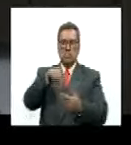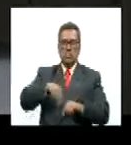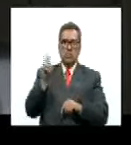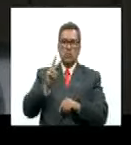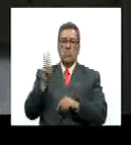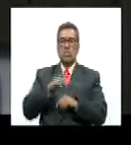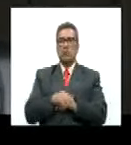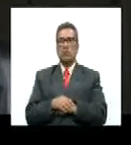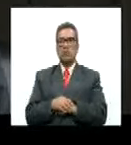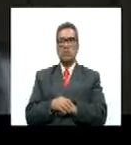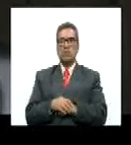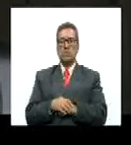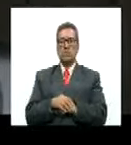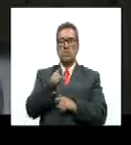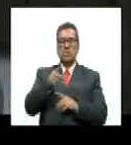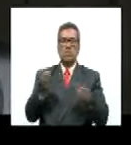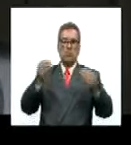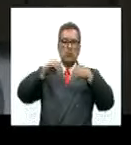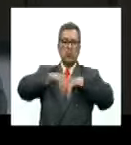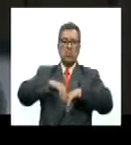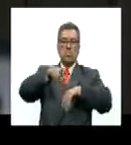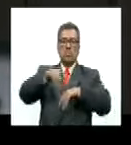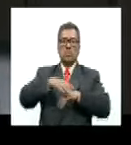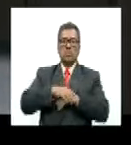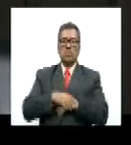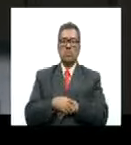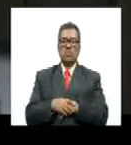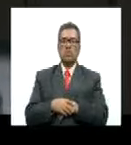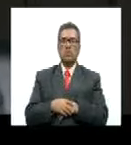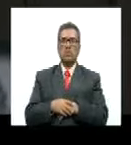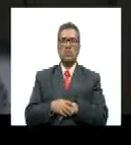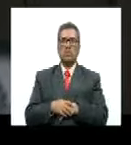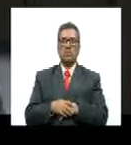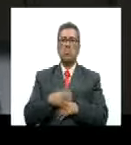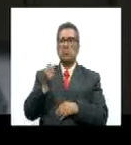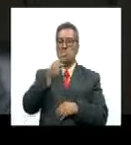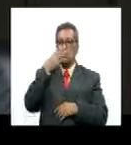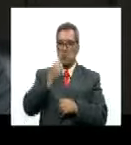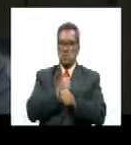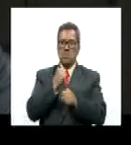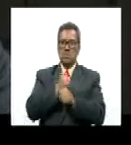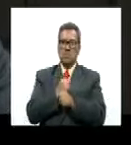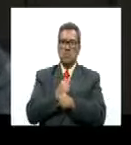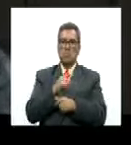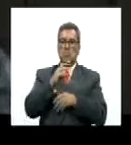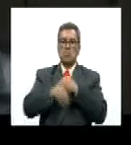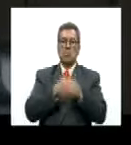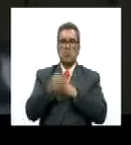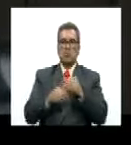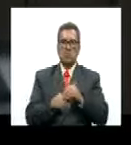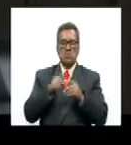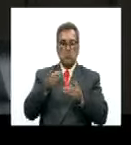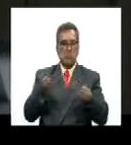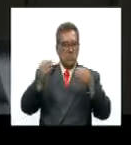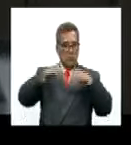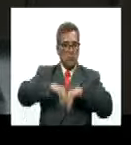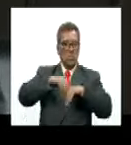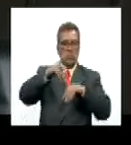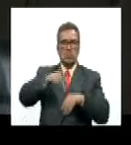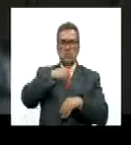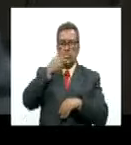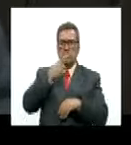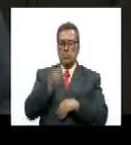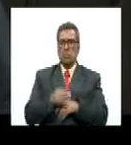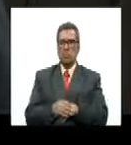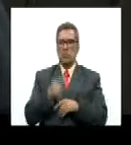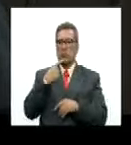Venezuela. Este acuerdo está muy bien elaborado porque, más que ser un acuerdo político, como